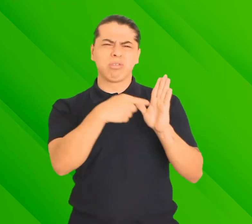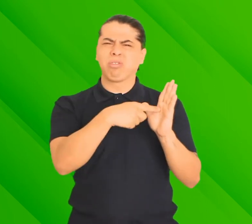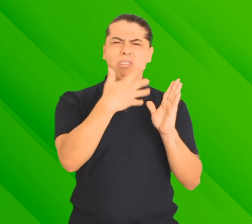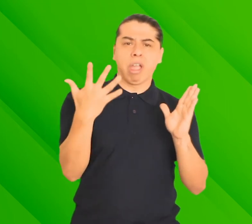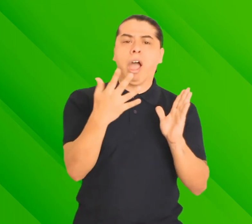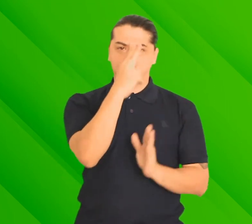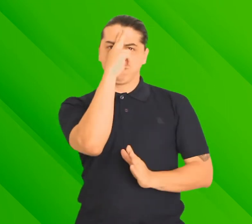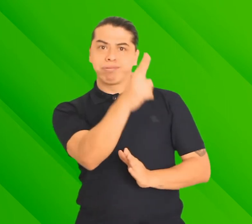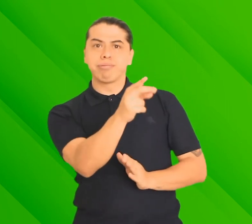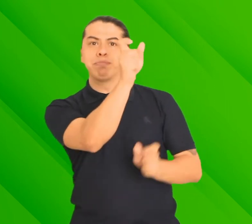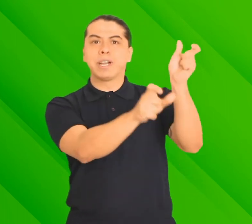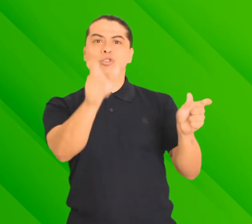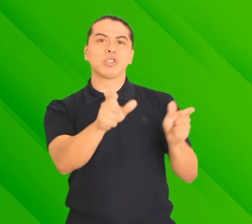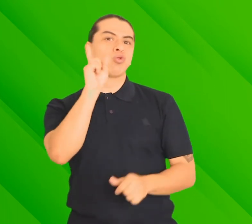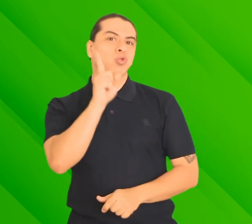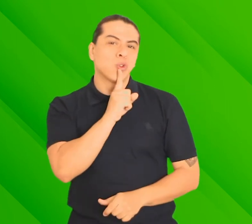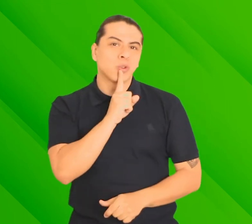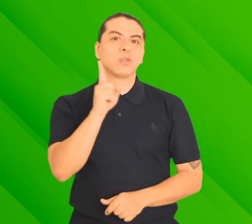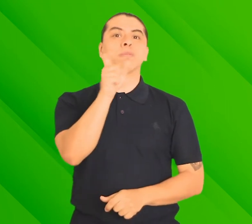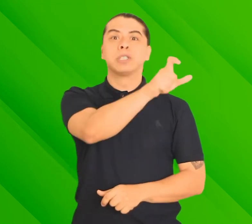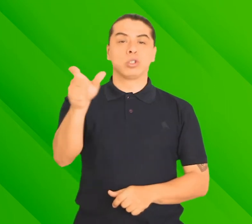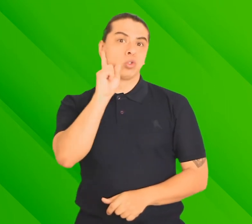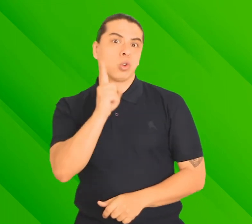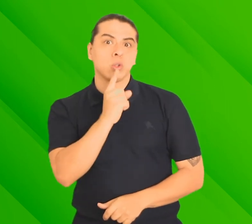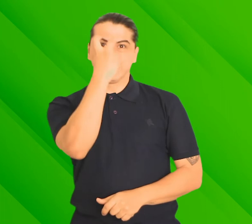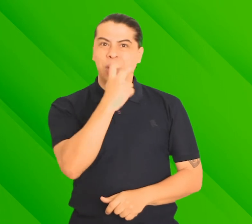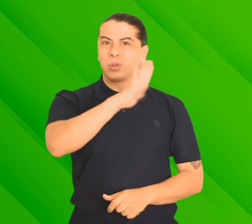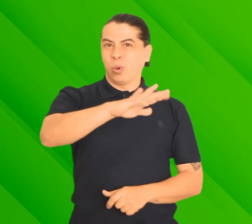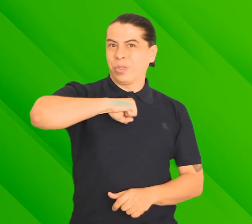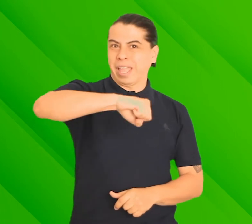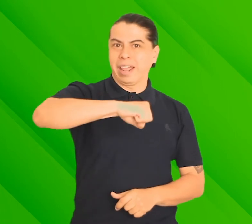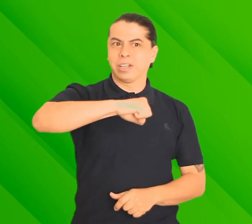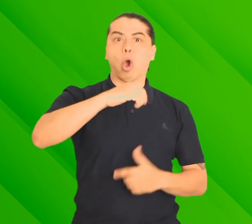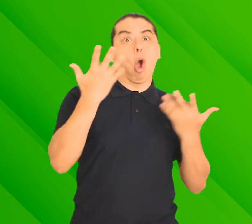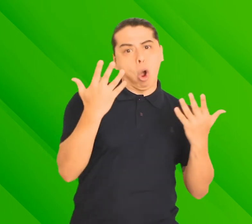Ley de Oportunidades para Personas Sordas y Sordociegas,